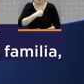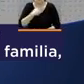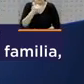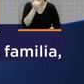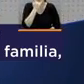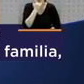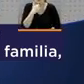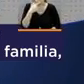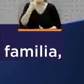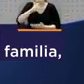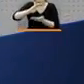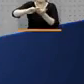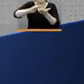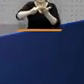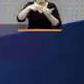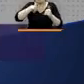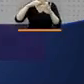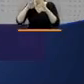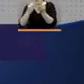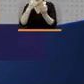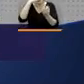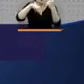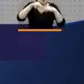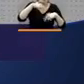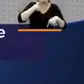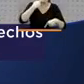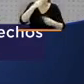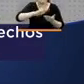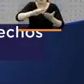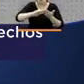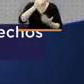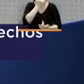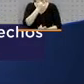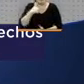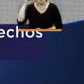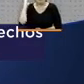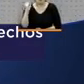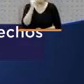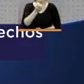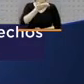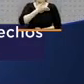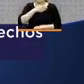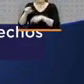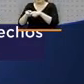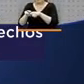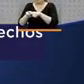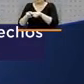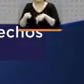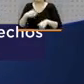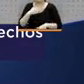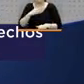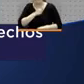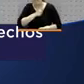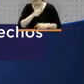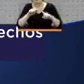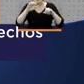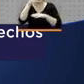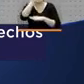pidiendo perdón antes que nada a mi familia y a mis hijos, a las víctimas y a todo Colombia,